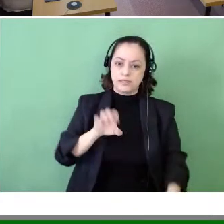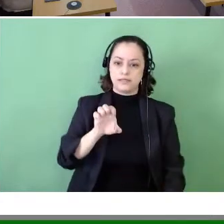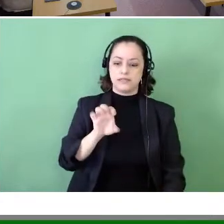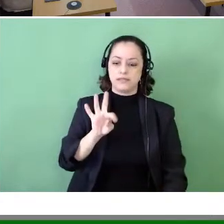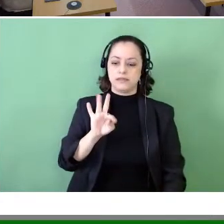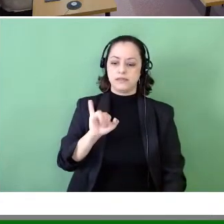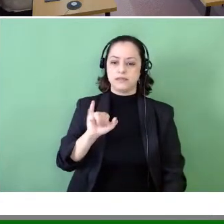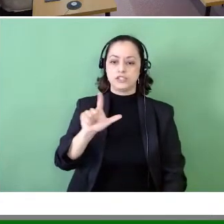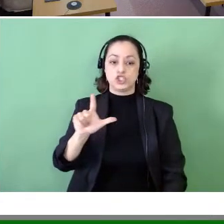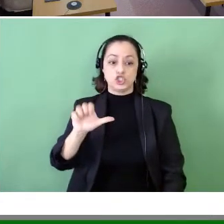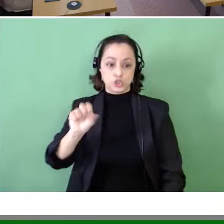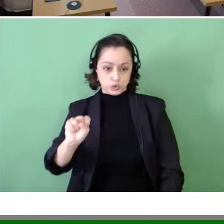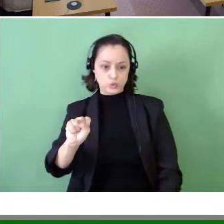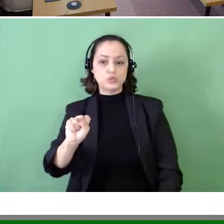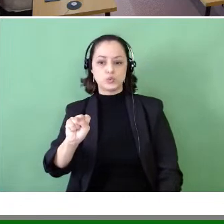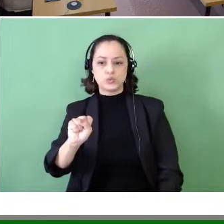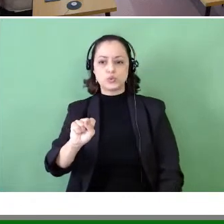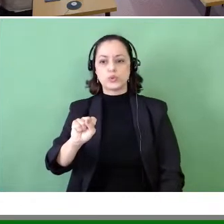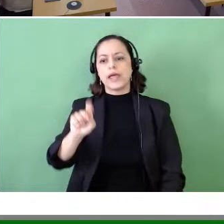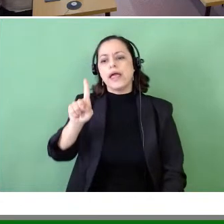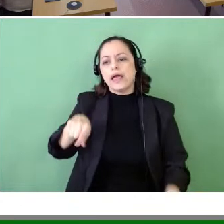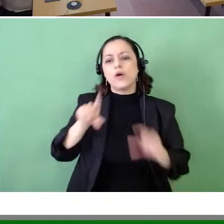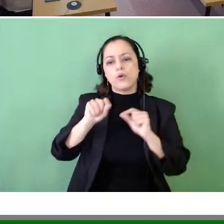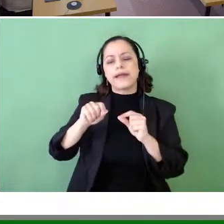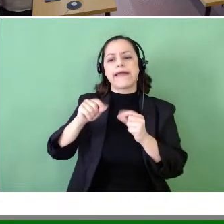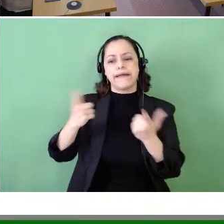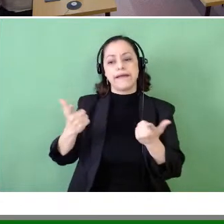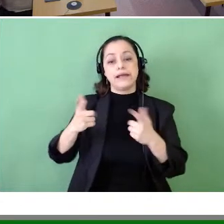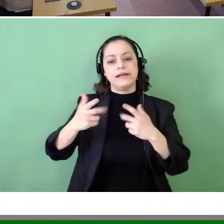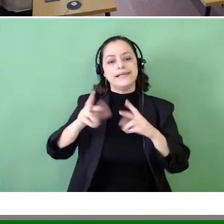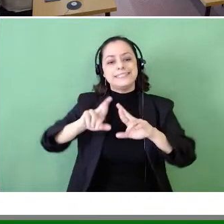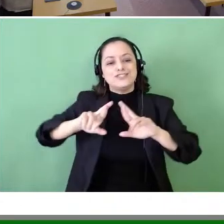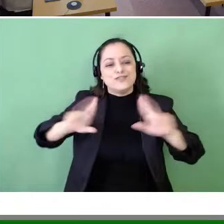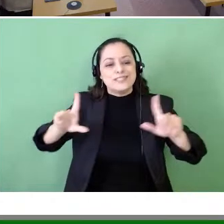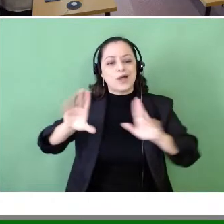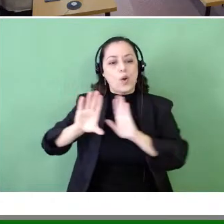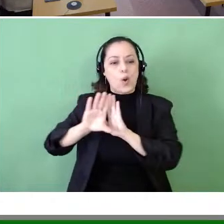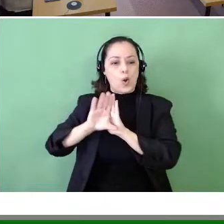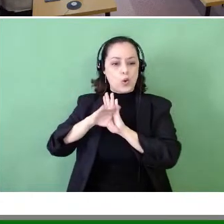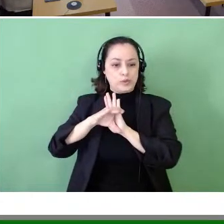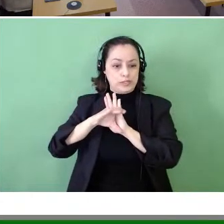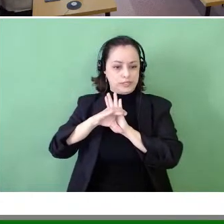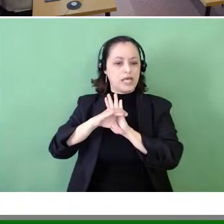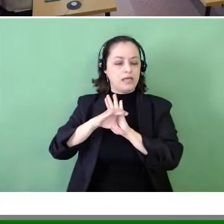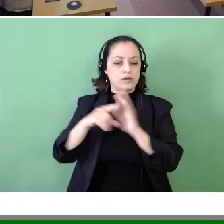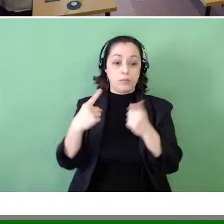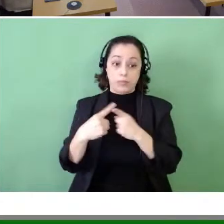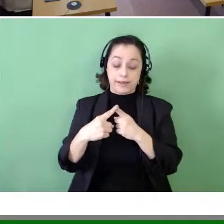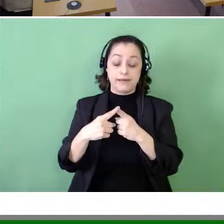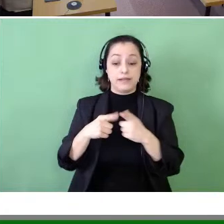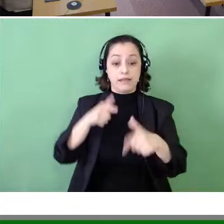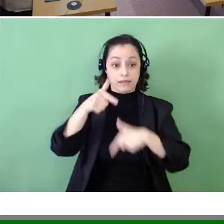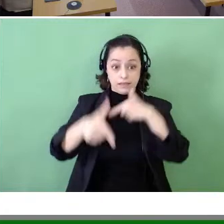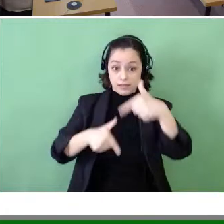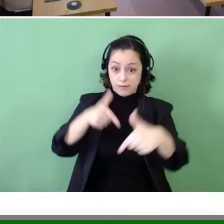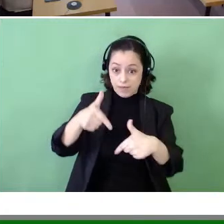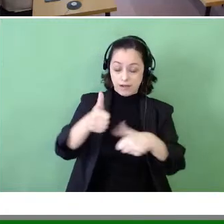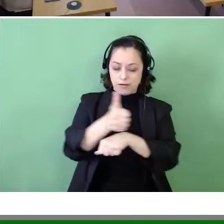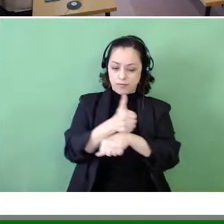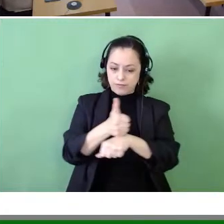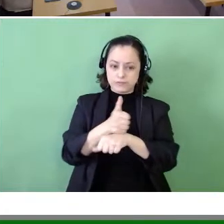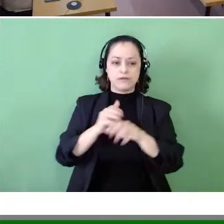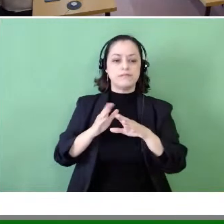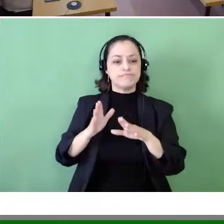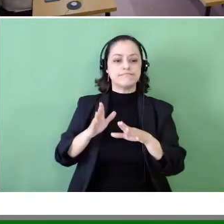toda una discusión conceptual porque el trabajo con lengua de signos, cuando tenemos una lengua